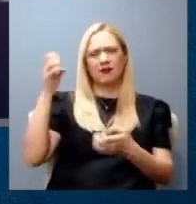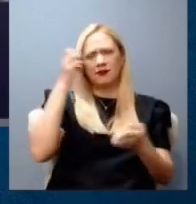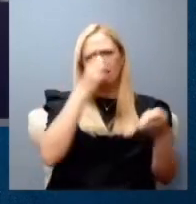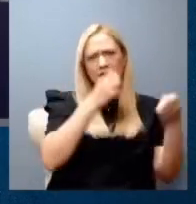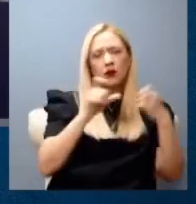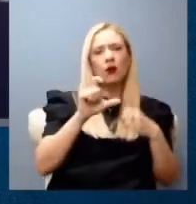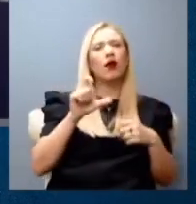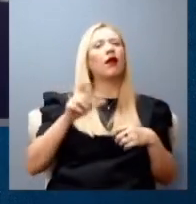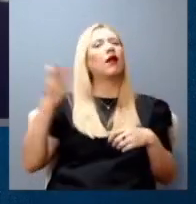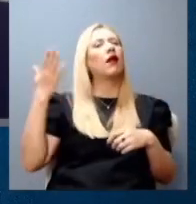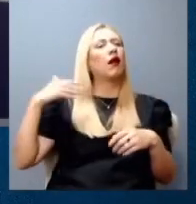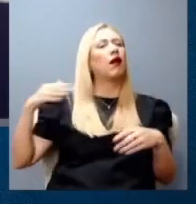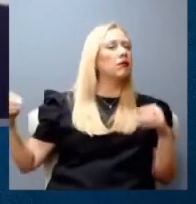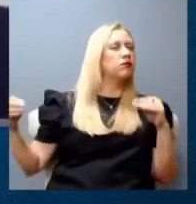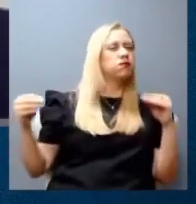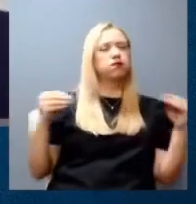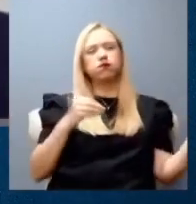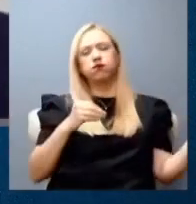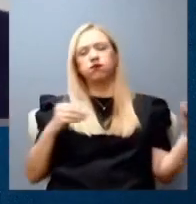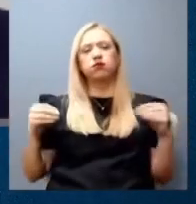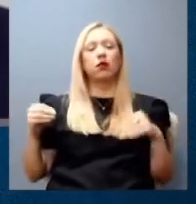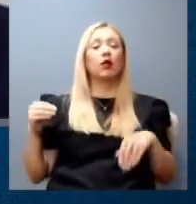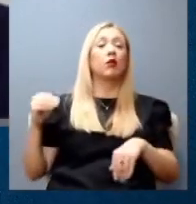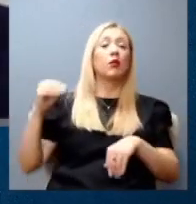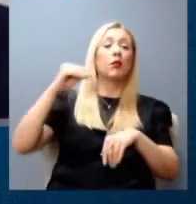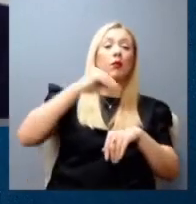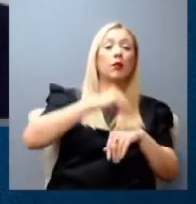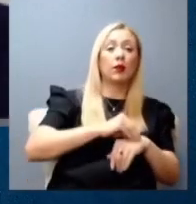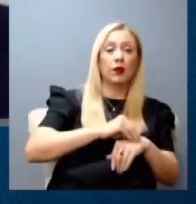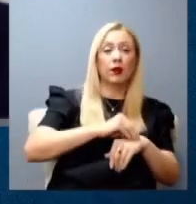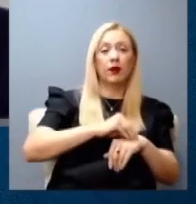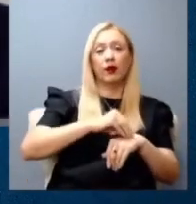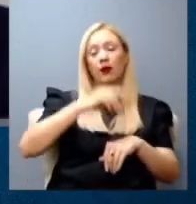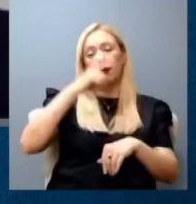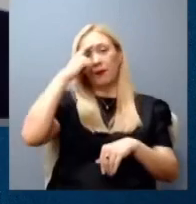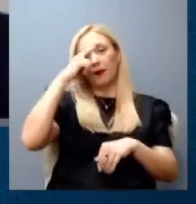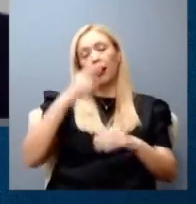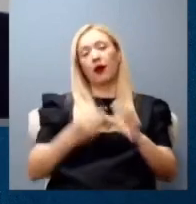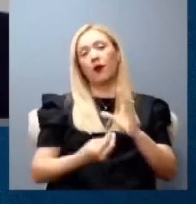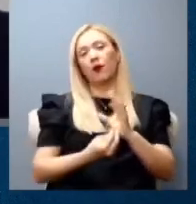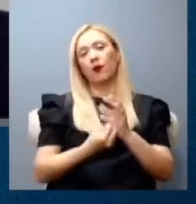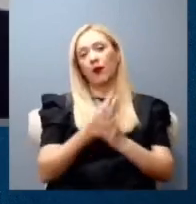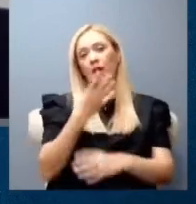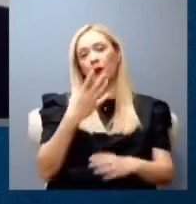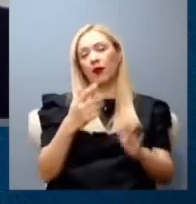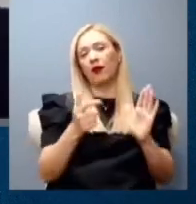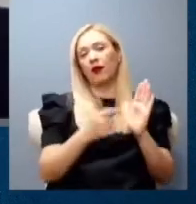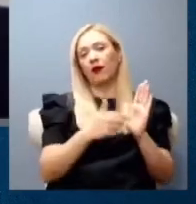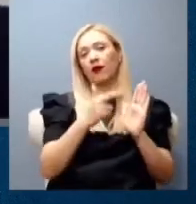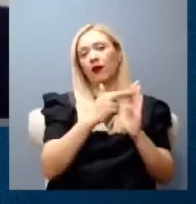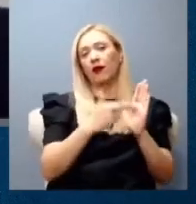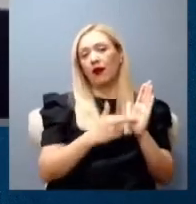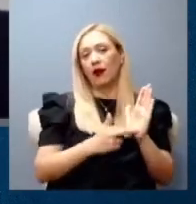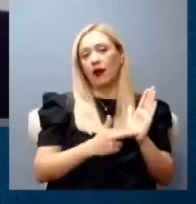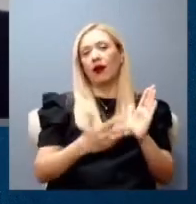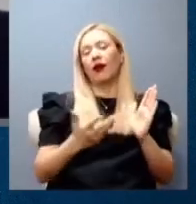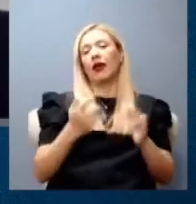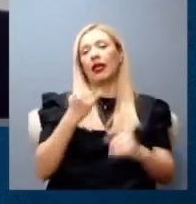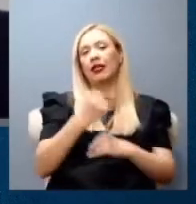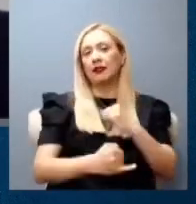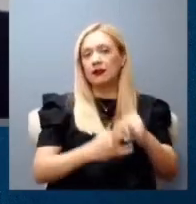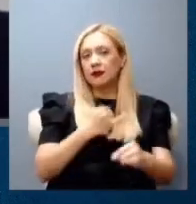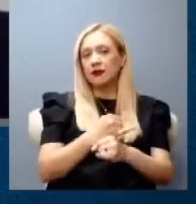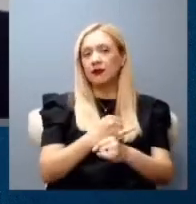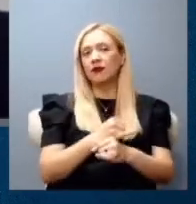estaba debatiendo también sobre la implementación de estas medidas de carácter también internacional, estos conceptos,